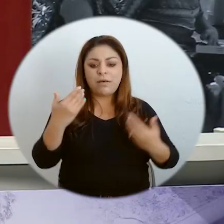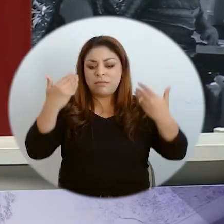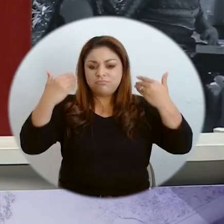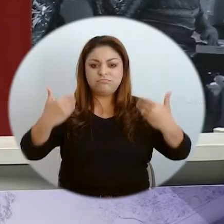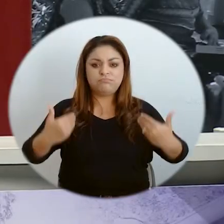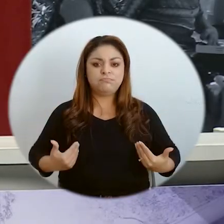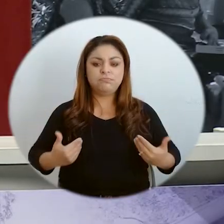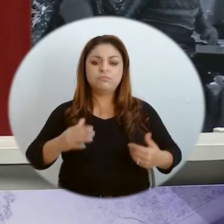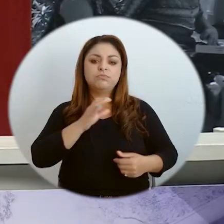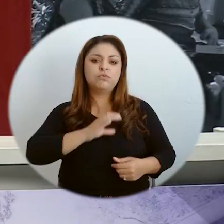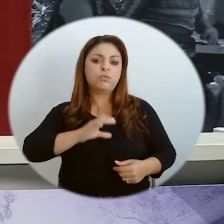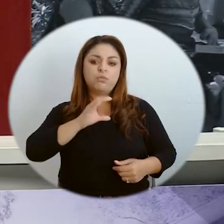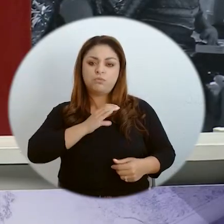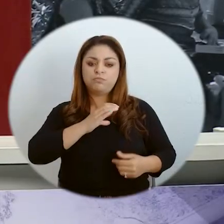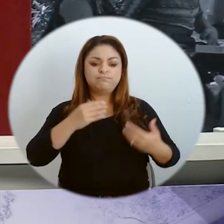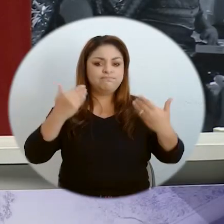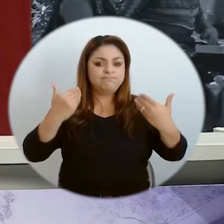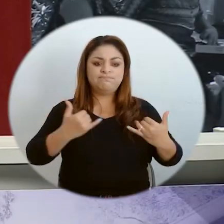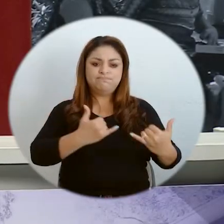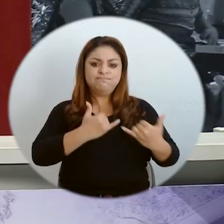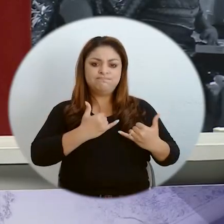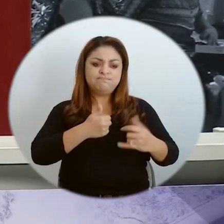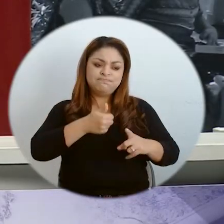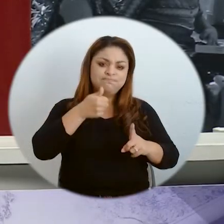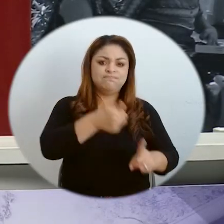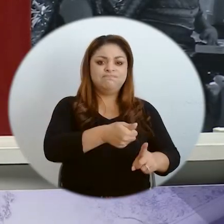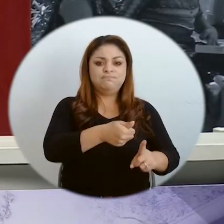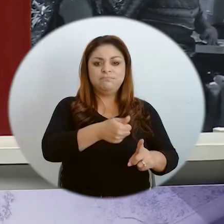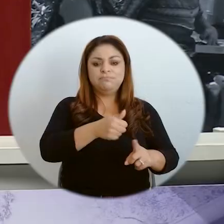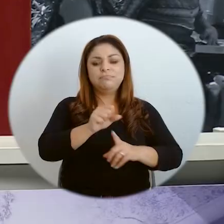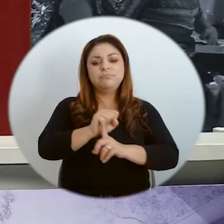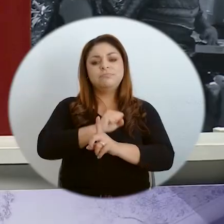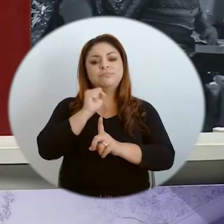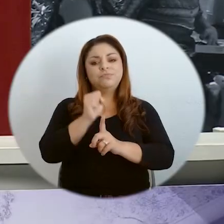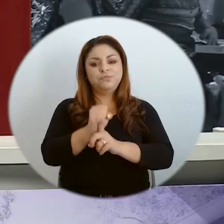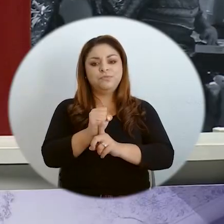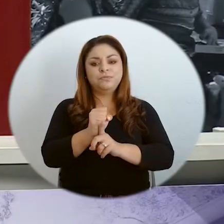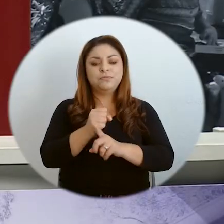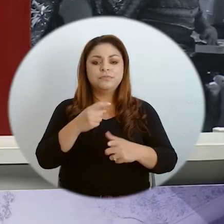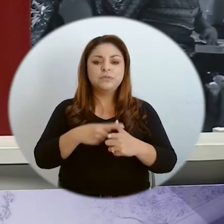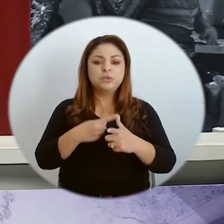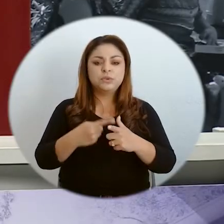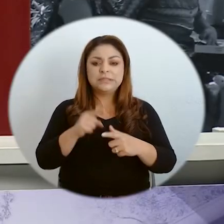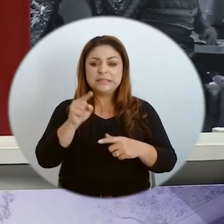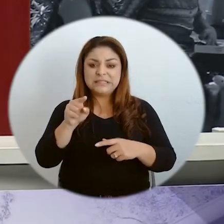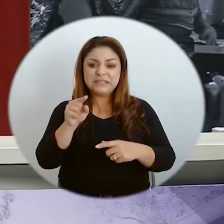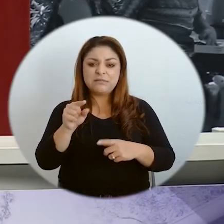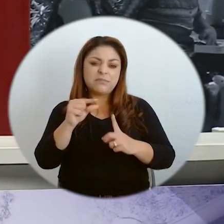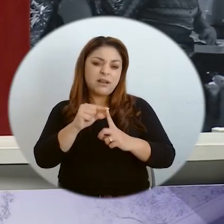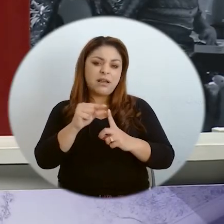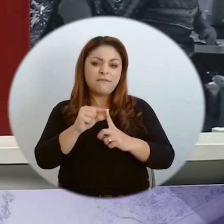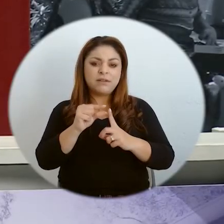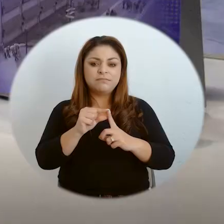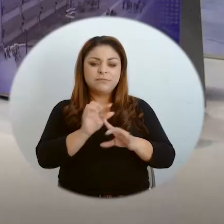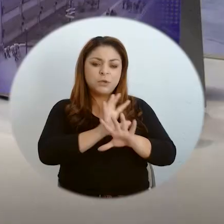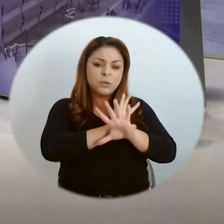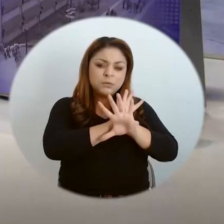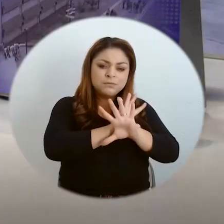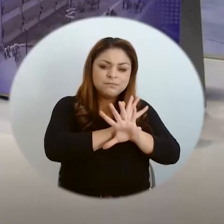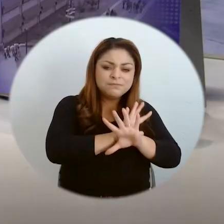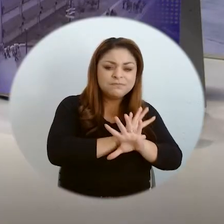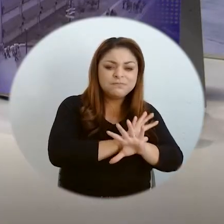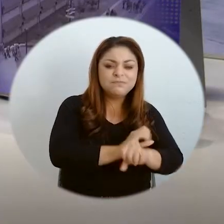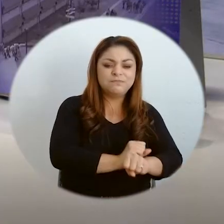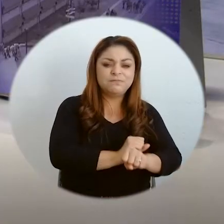y de comportarse o de conducirse en una sociedad. Entonces ese conservadurismo es, como su palabra